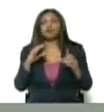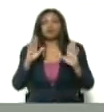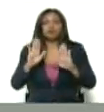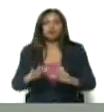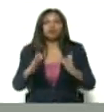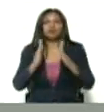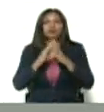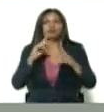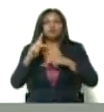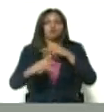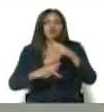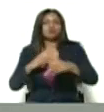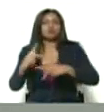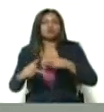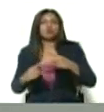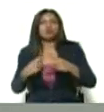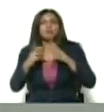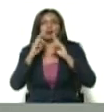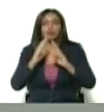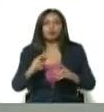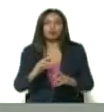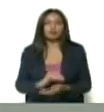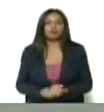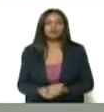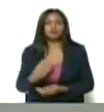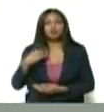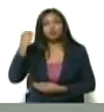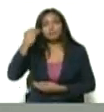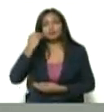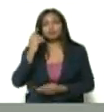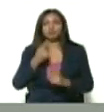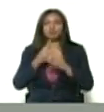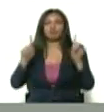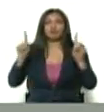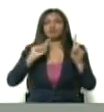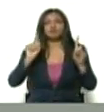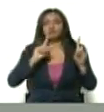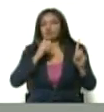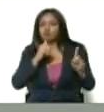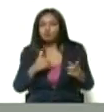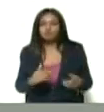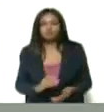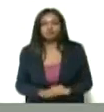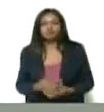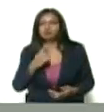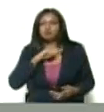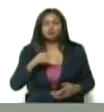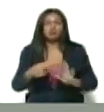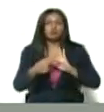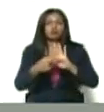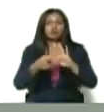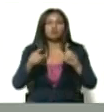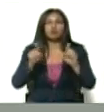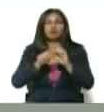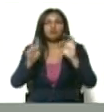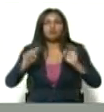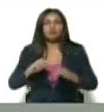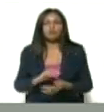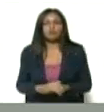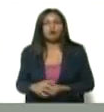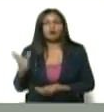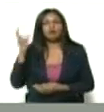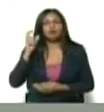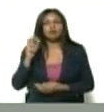y producción. Es mi respuesta. Creo que no hay contradicción. Y lo estamos demostrando Ahí me debe estar